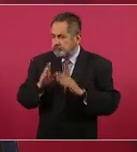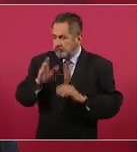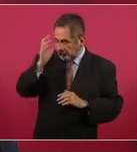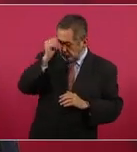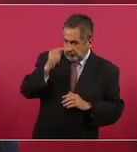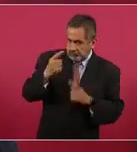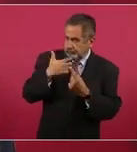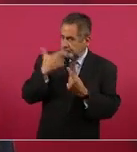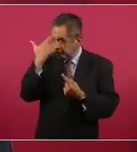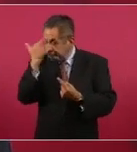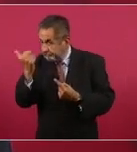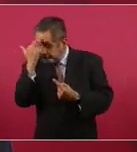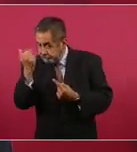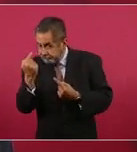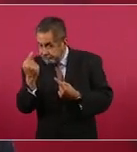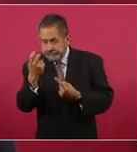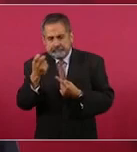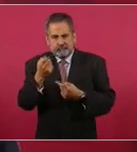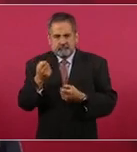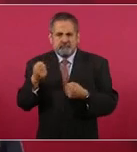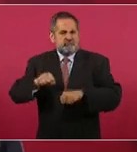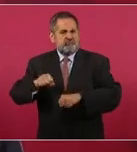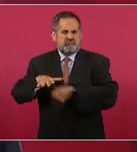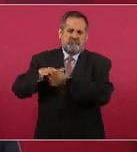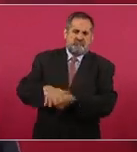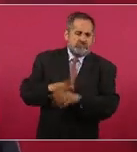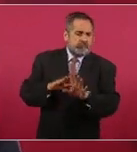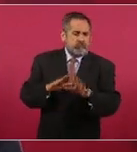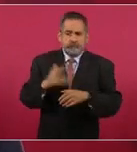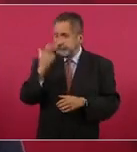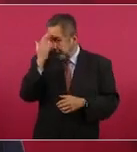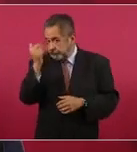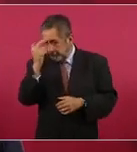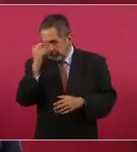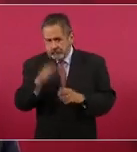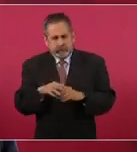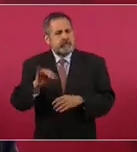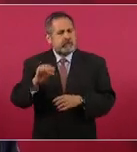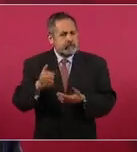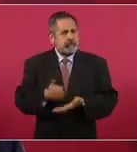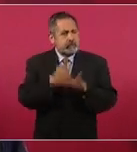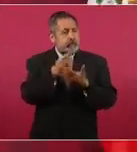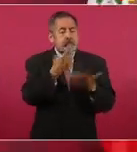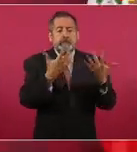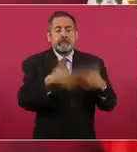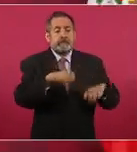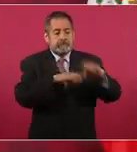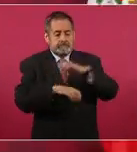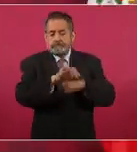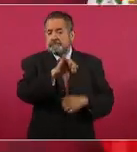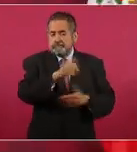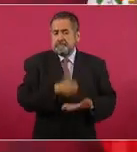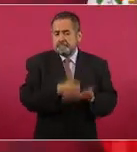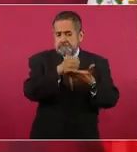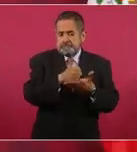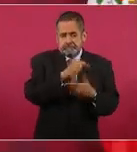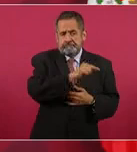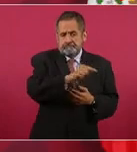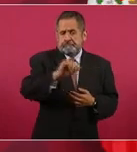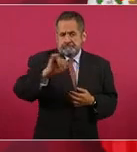por la razón, nada por la fuerza. Y sí están ayudando a los empresarios, pero también